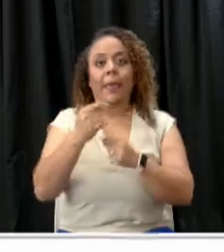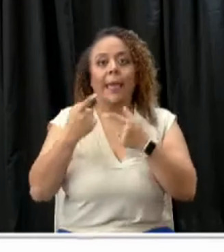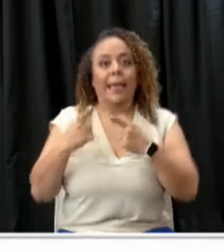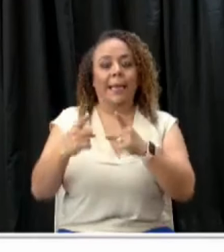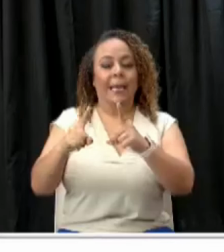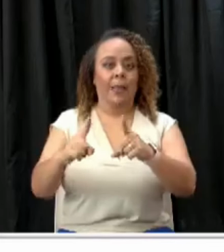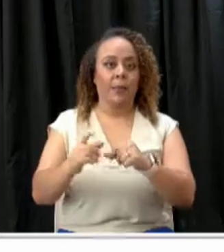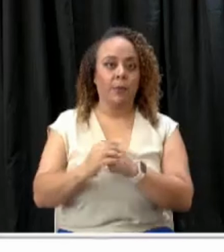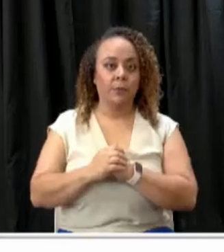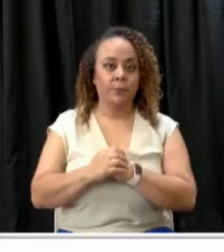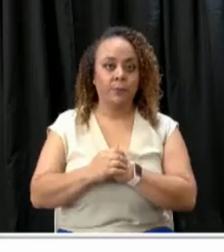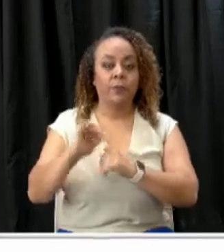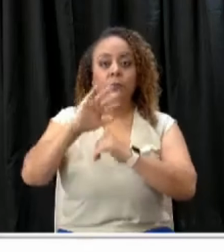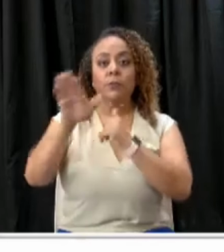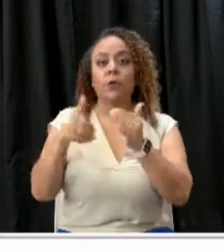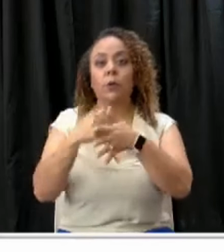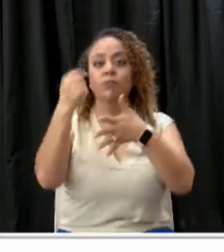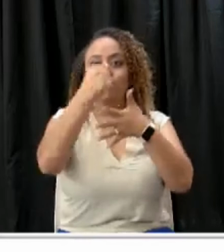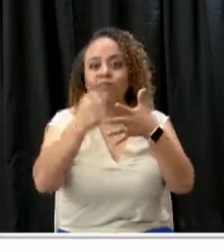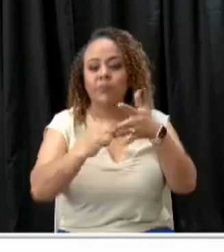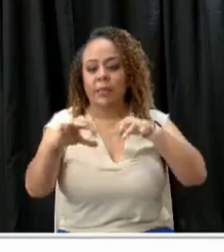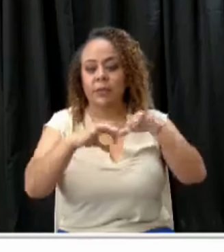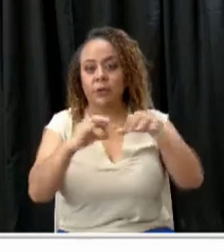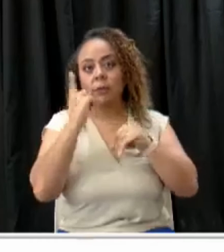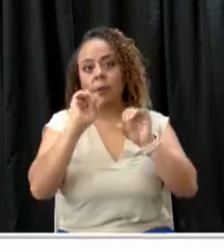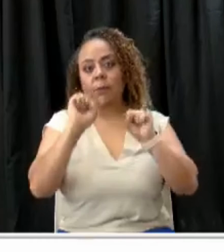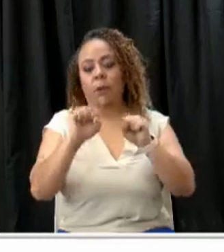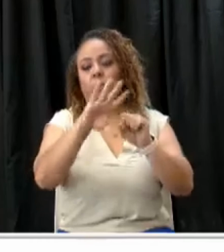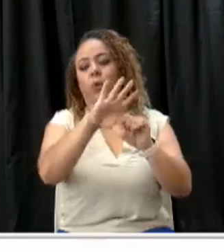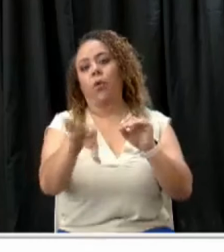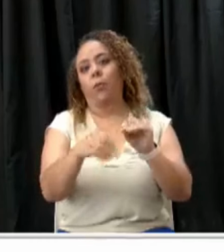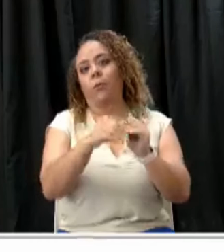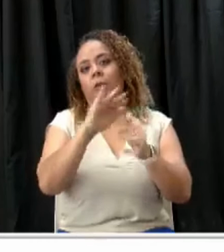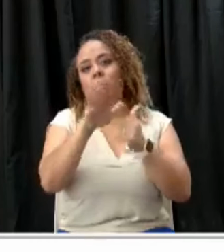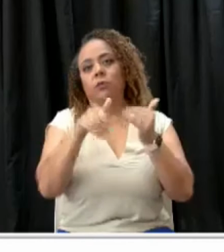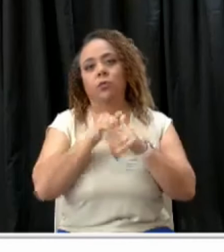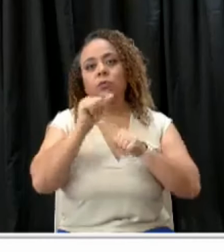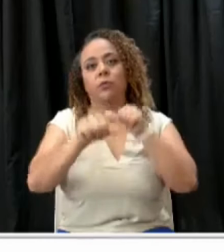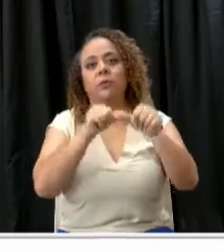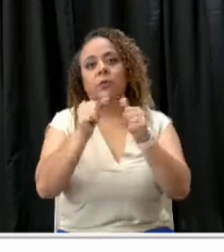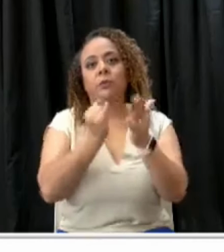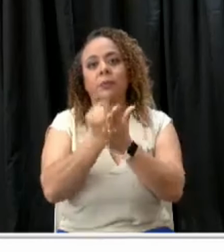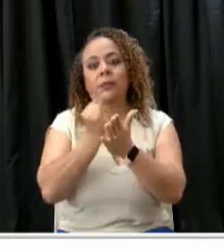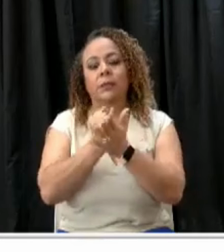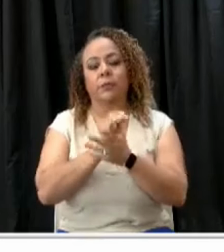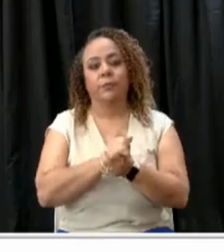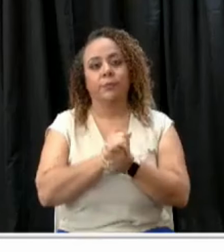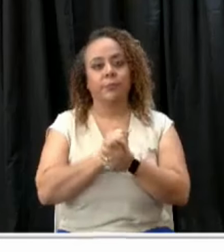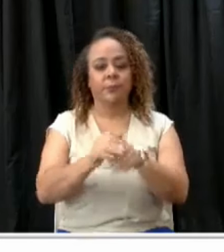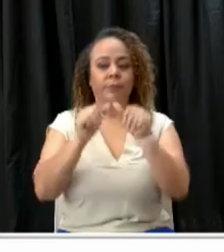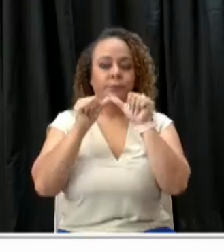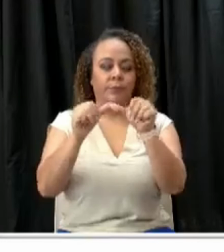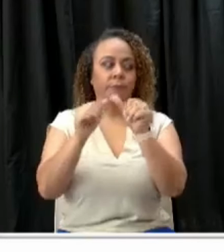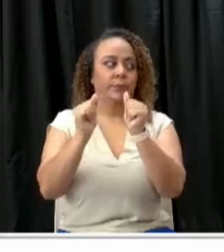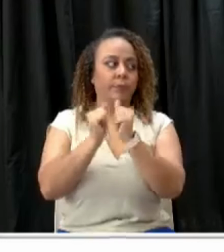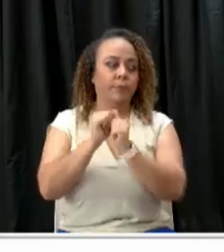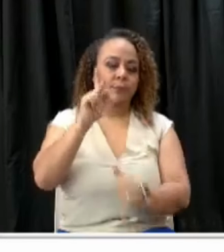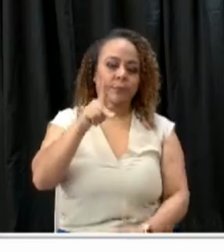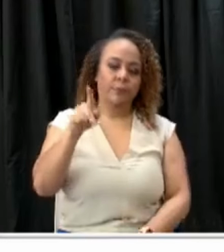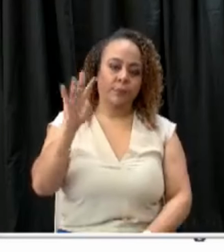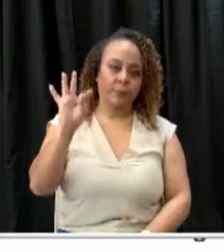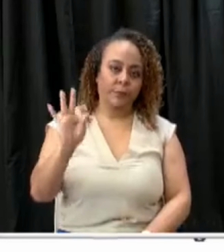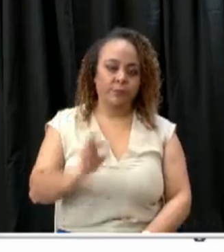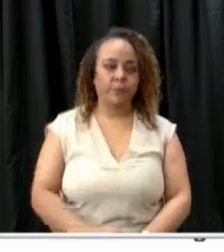generando toda una serie de acciones como para complementar todos los esfuerzos de la investigación. Continuando con la presentación,